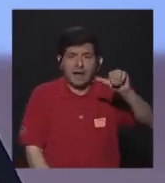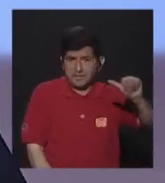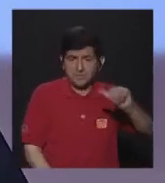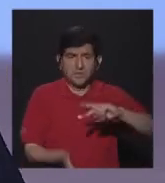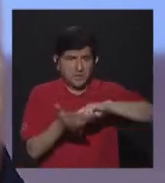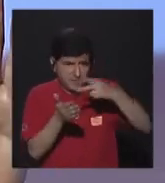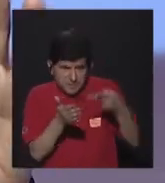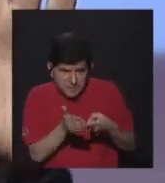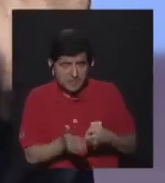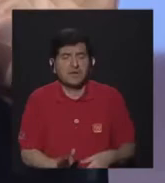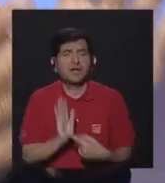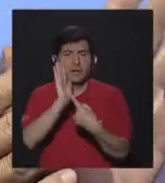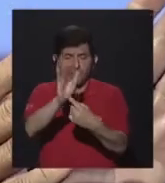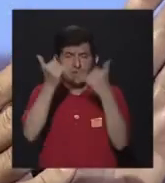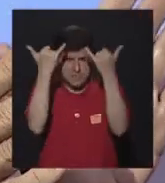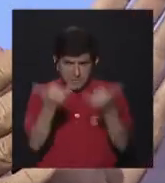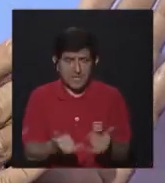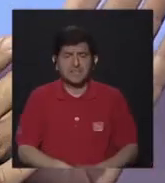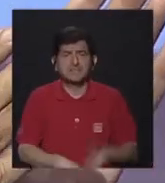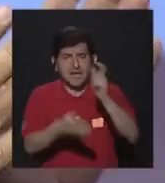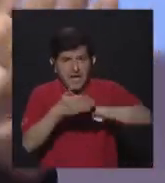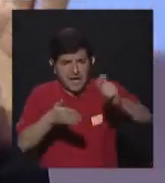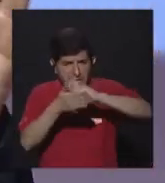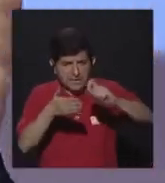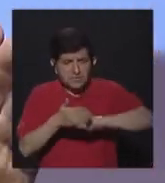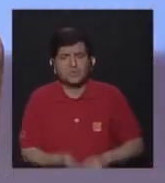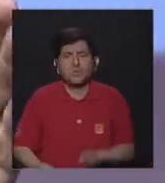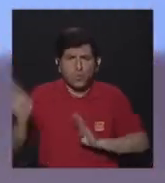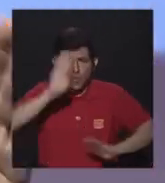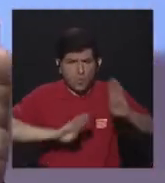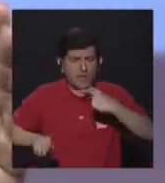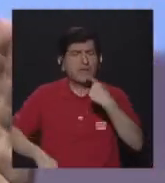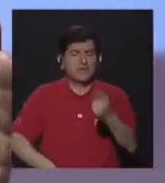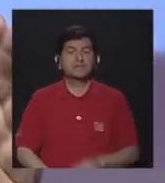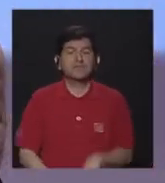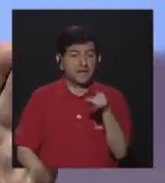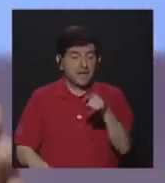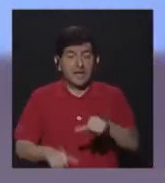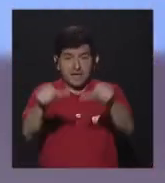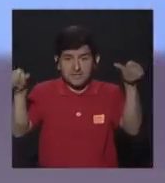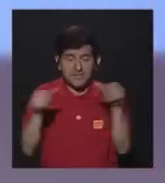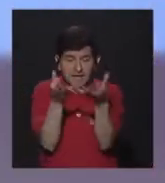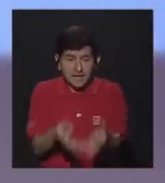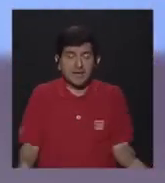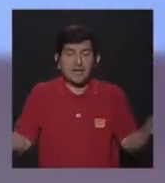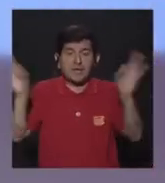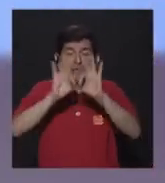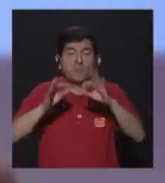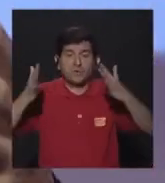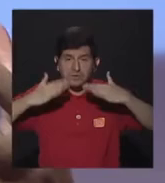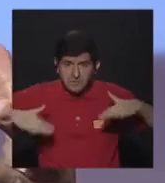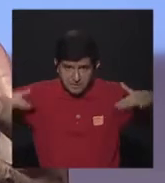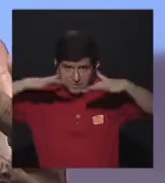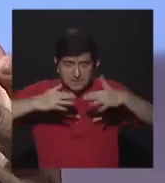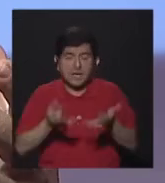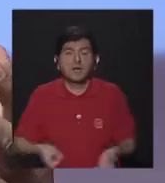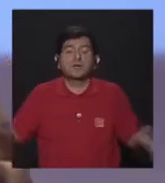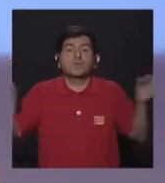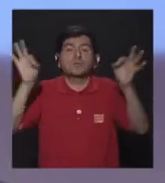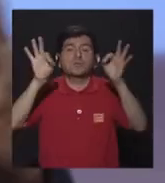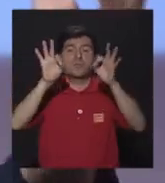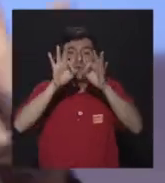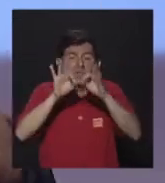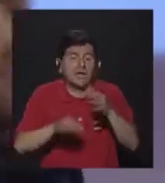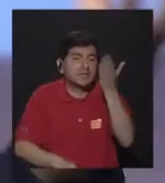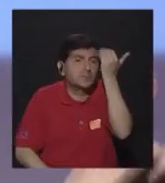mentalmente demuestra lo que ya la escuela biología venía diciendo es esta zona tiene una importancia ambiental única y también la mayor importancia